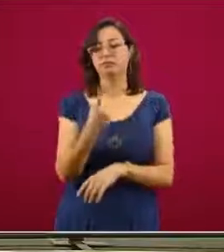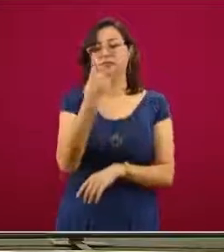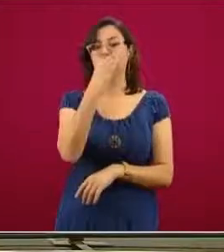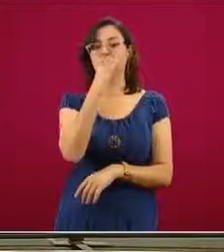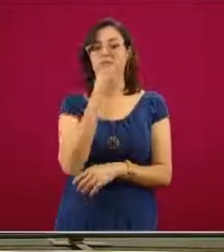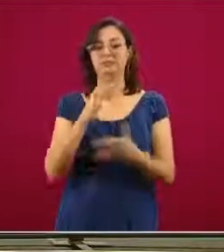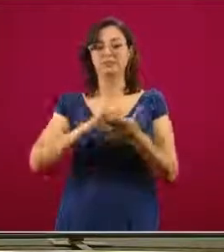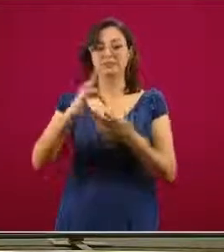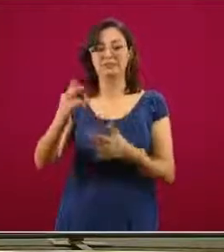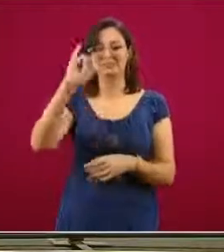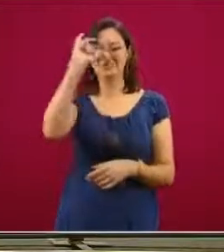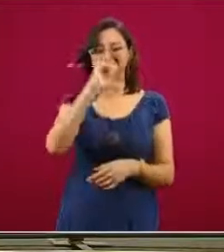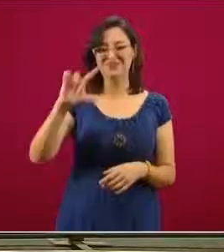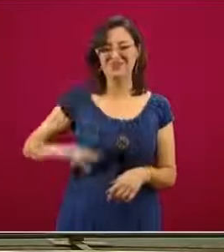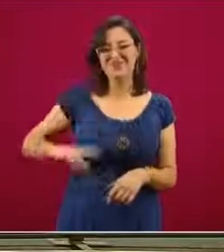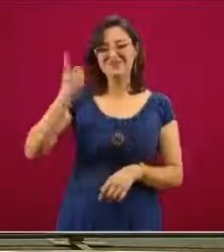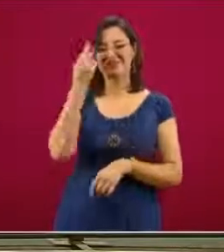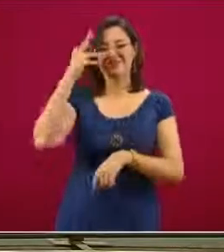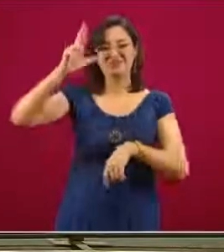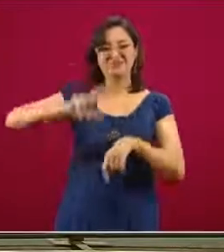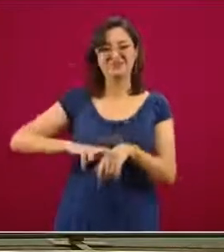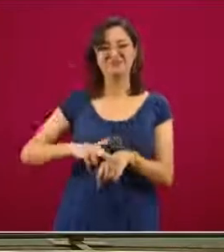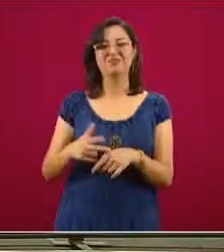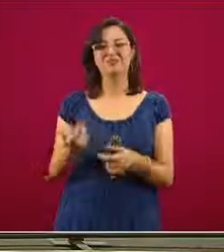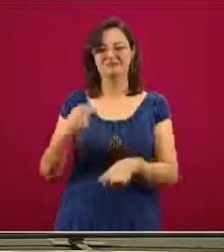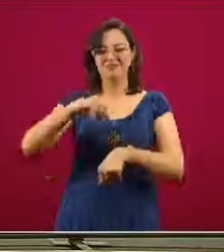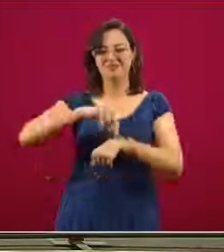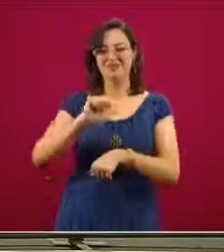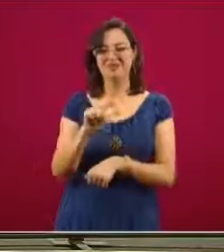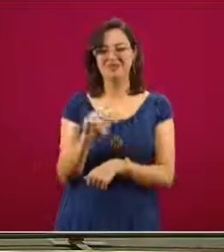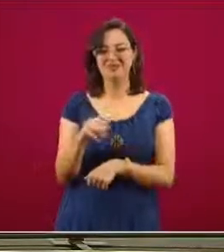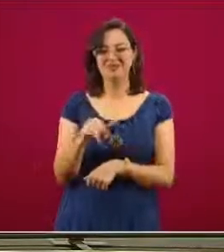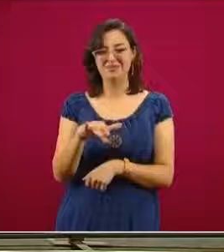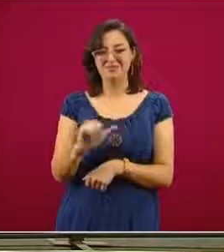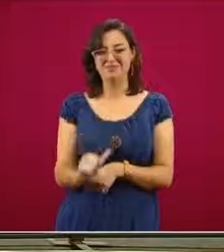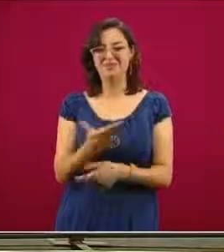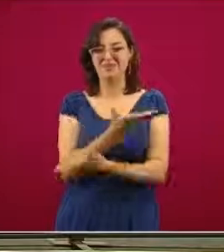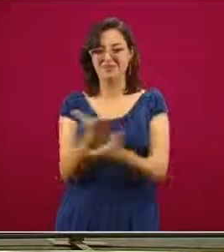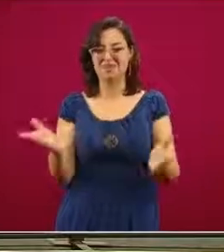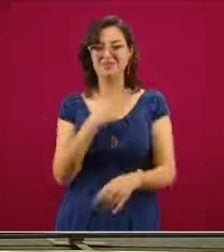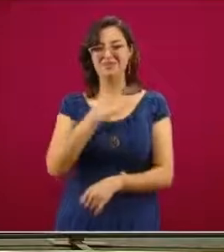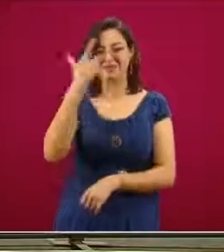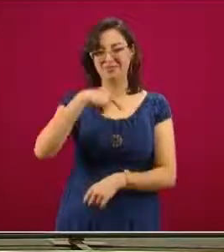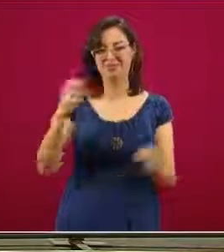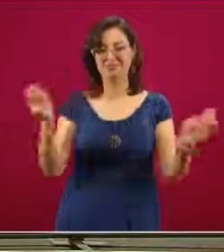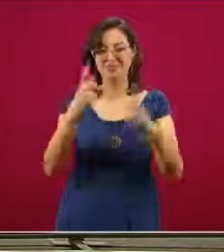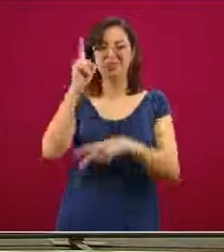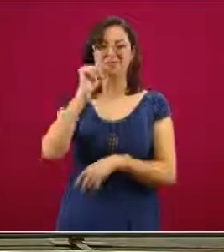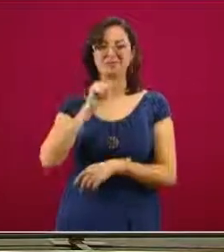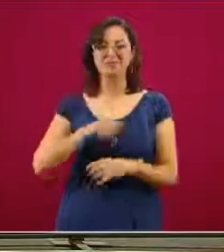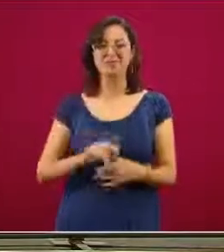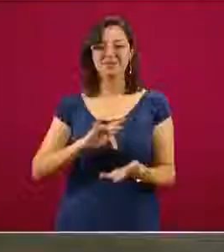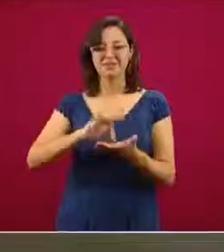minuto. Muchas gracias, jefa de gobierno, director, doctora Alomía. Muchas gracias a ustedes. Muy buenas noches y nos vemos mañana.